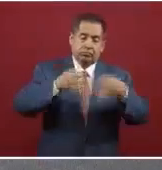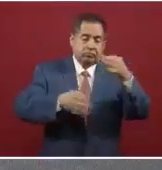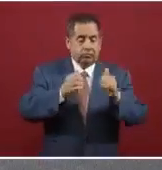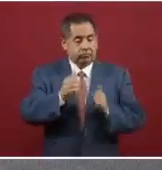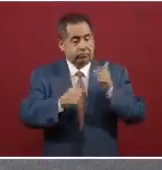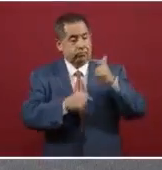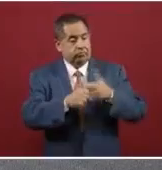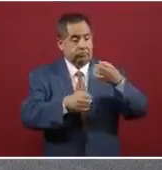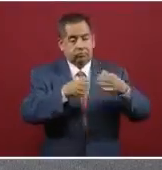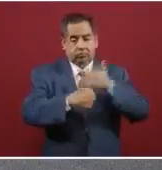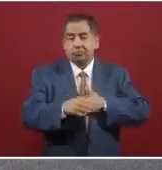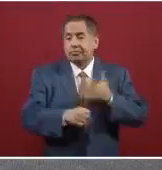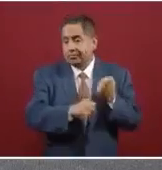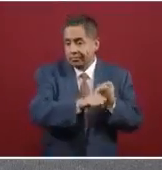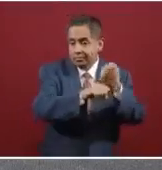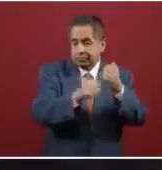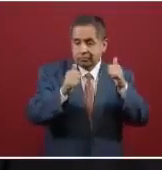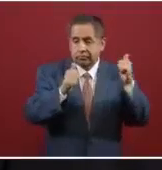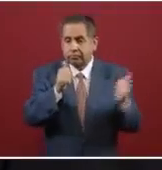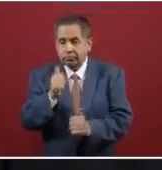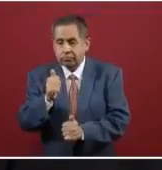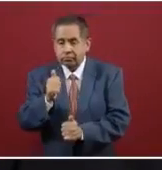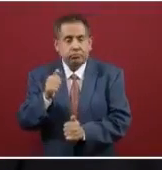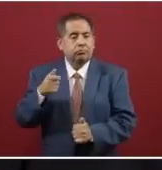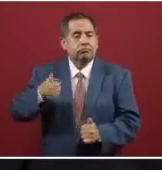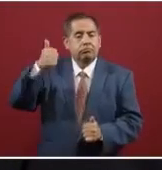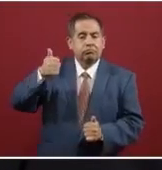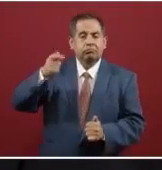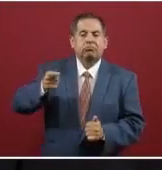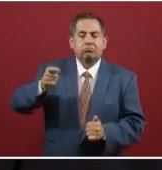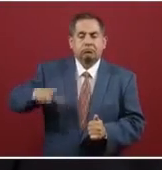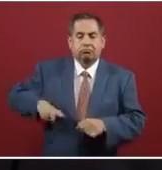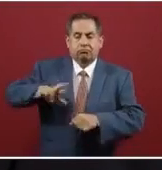del estado, depende del gobernador,